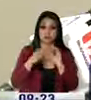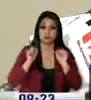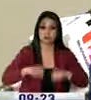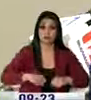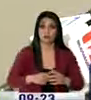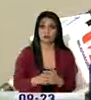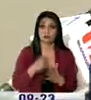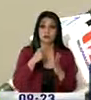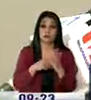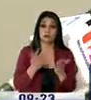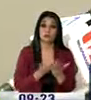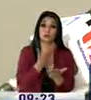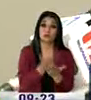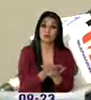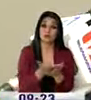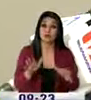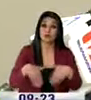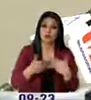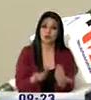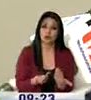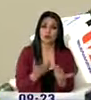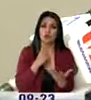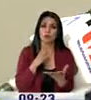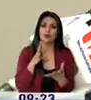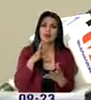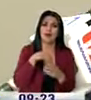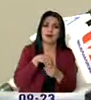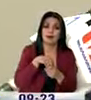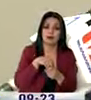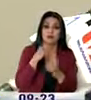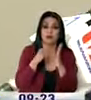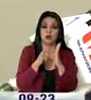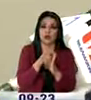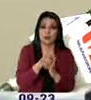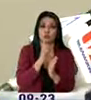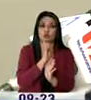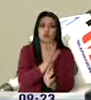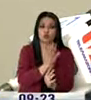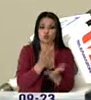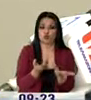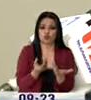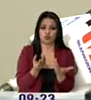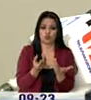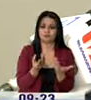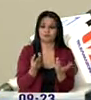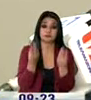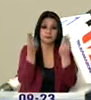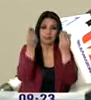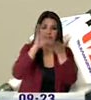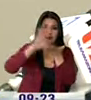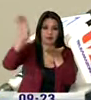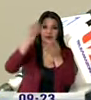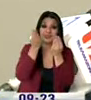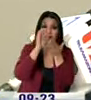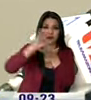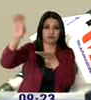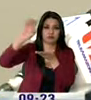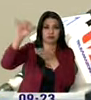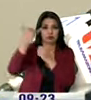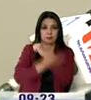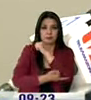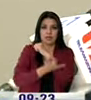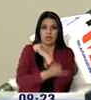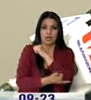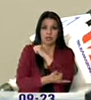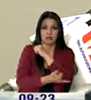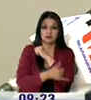tributarios. Ahí proponemos un tipo de encaje para que si alguien hace una salida de divisa, podríamos